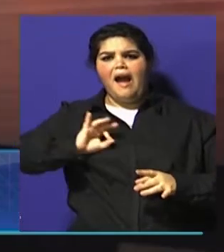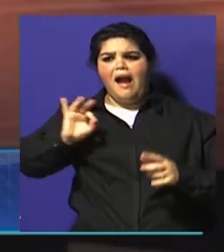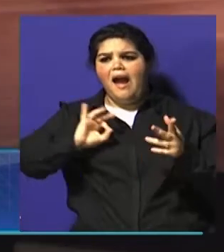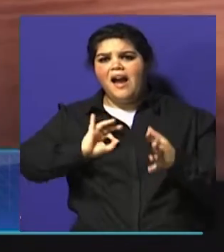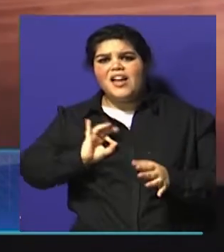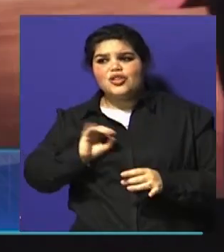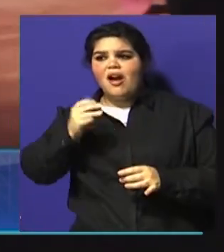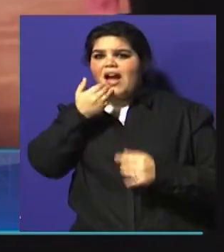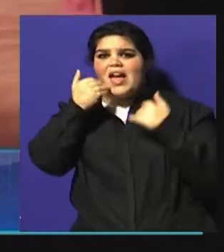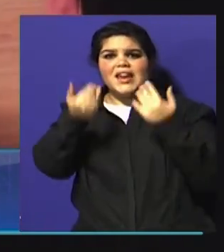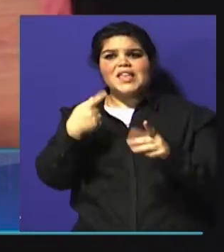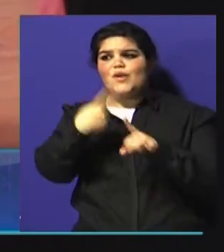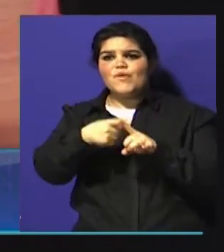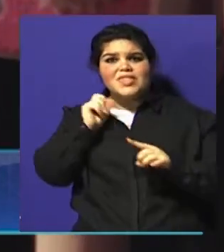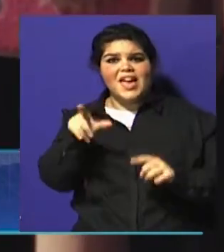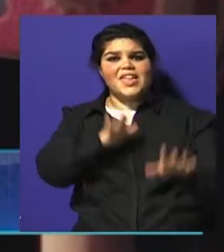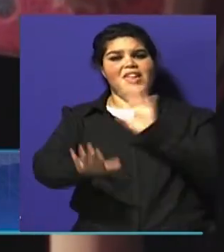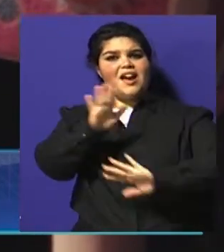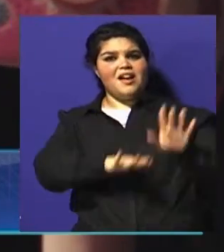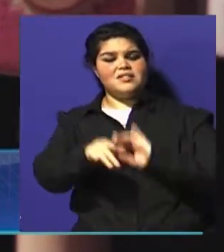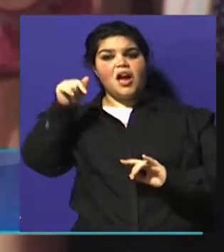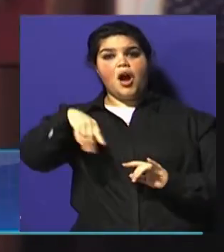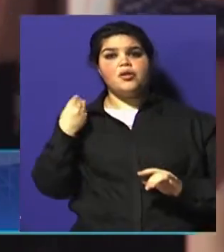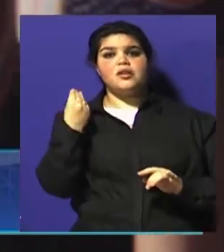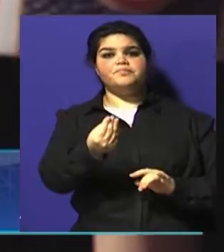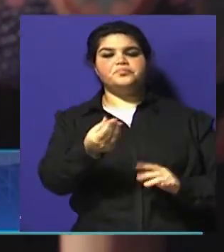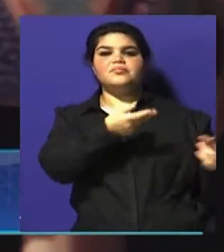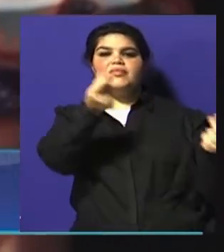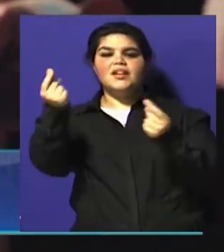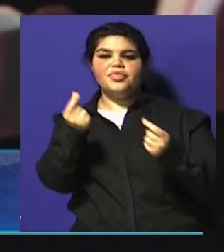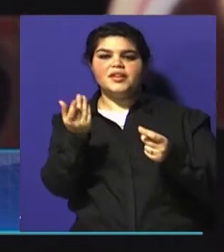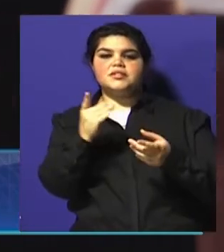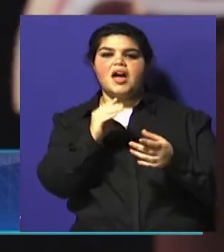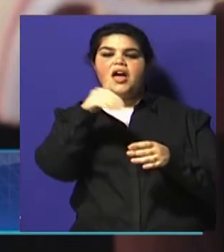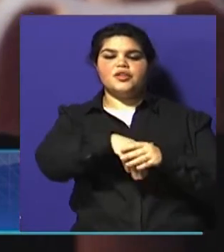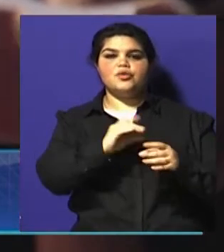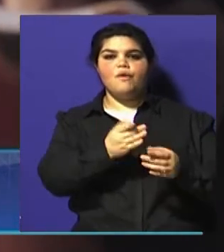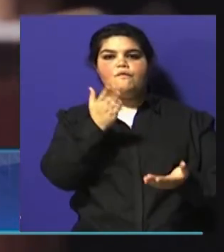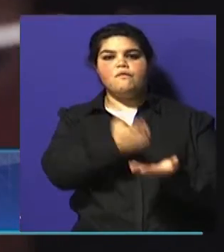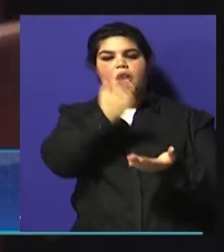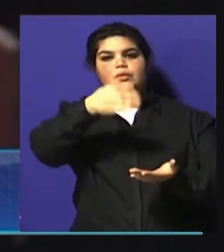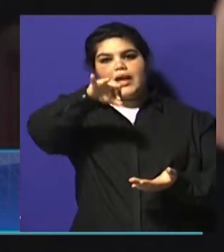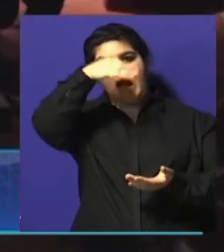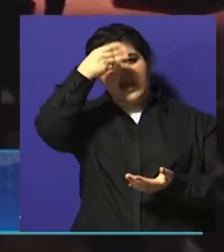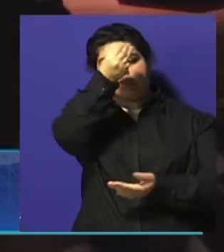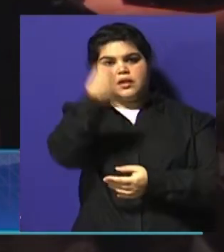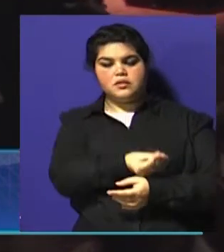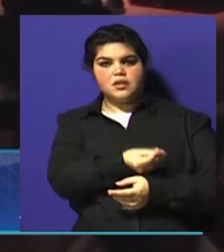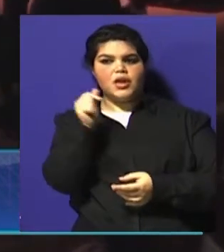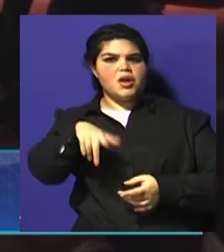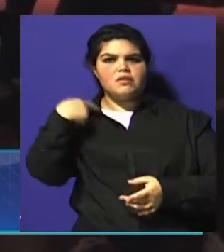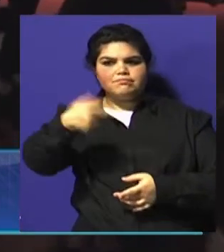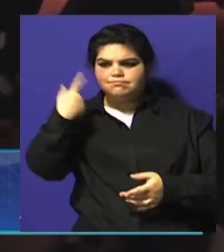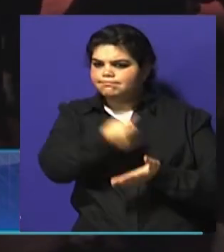gracias a este festival. Ella en este momento está militando la carrera de danza dentro de la Facultad de Arte y Diseño. Incansable, Vilma